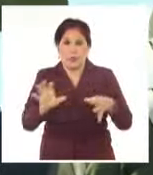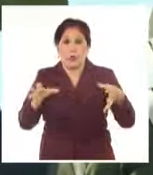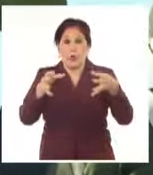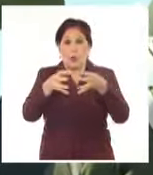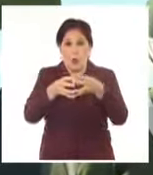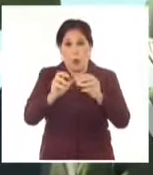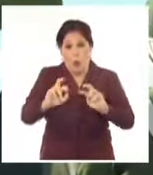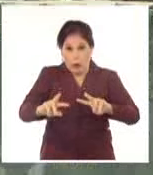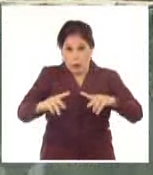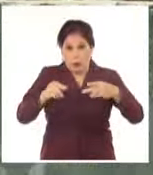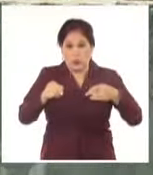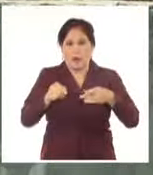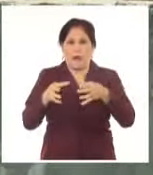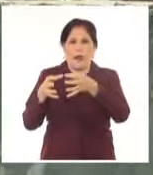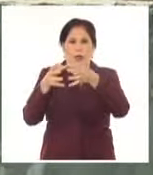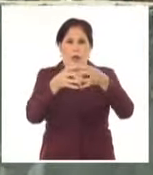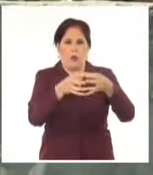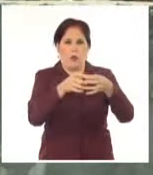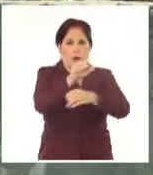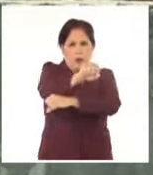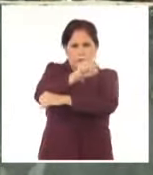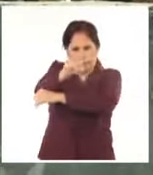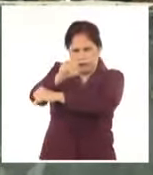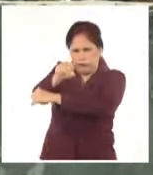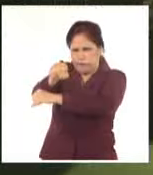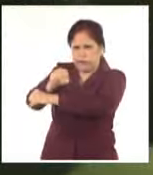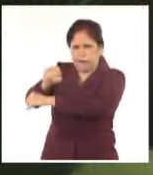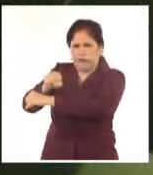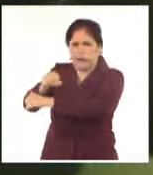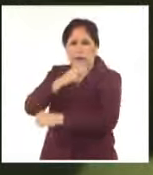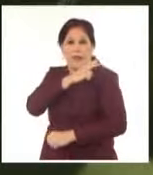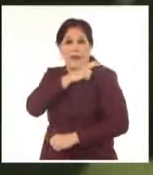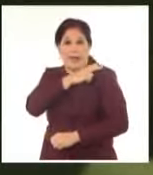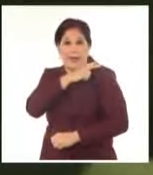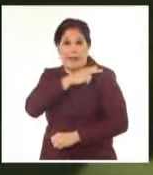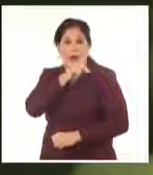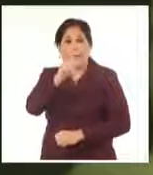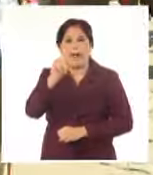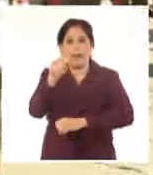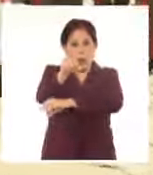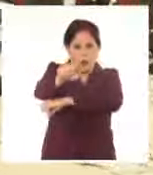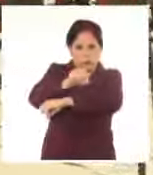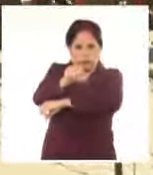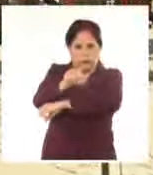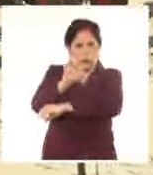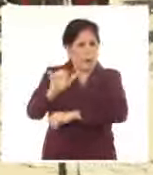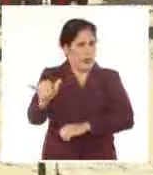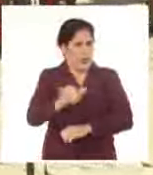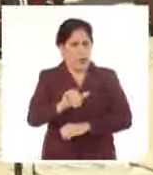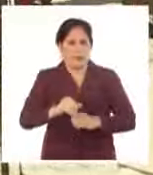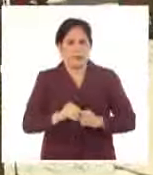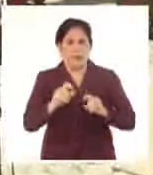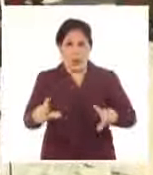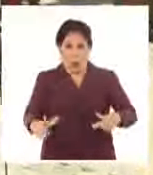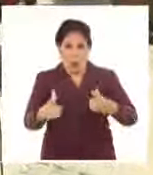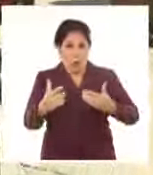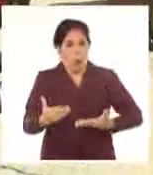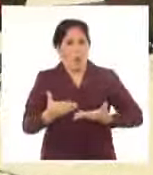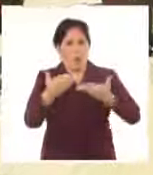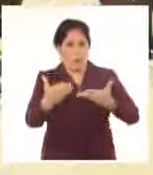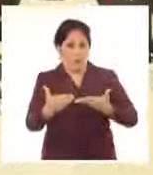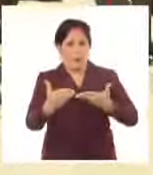nuevamente la batería de artillería que tuvo a su cargo las 21 salvas. En honores al